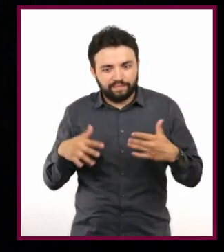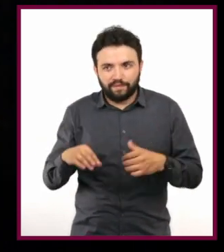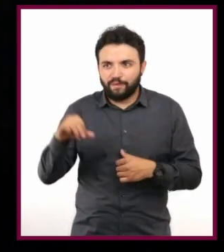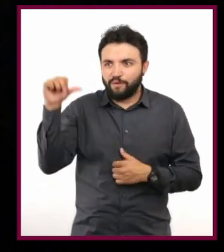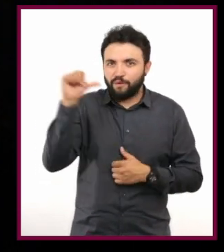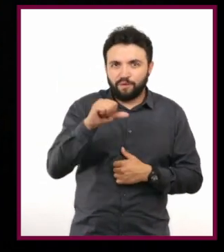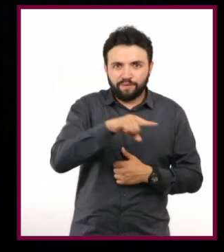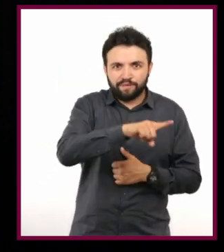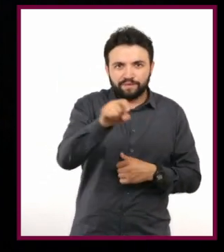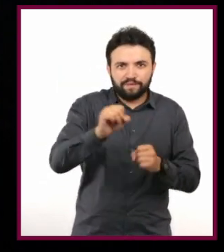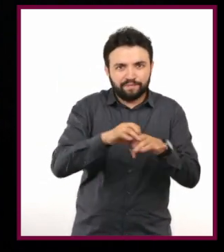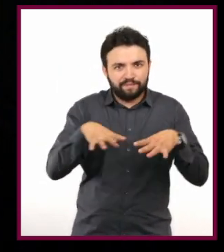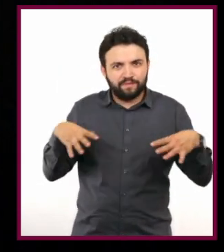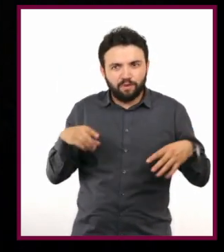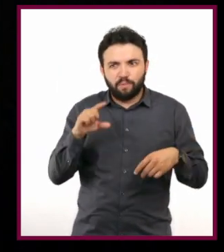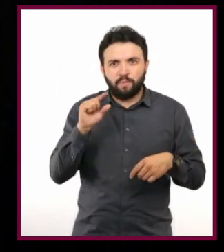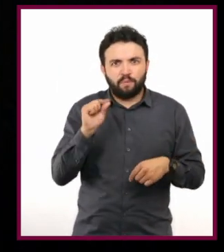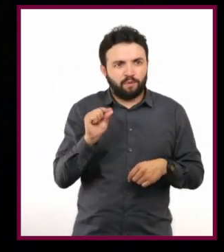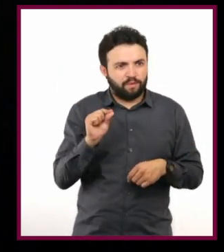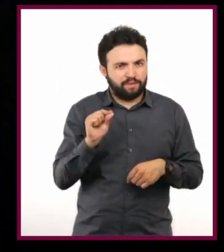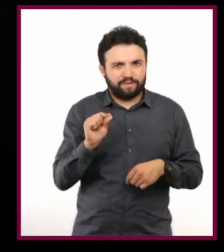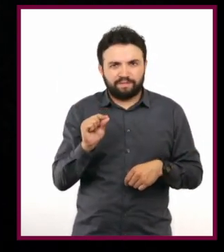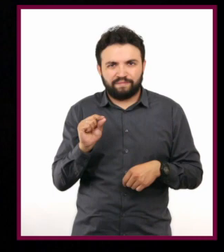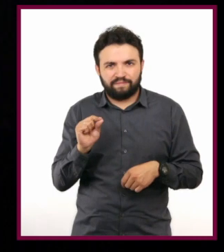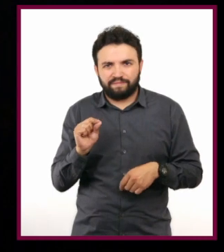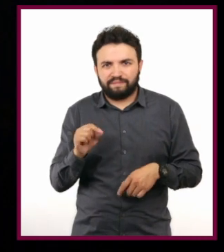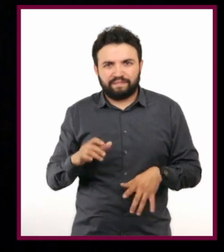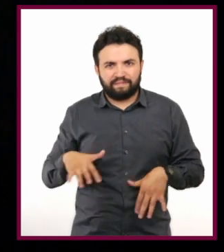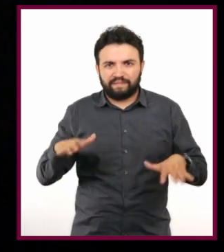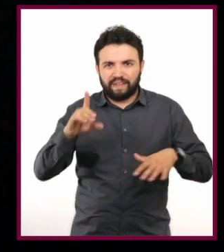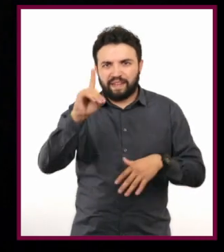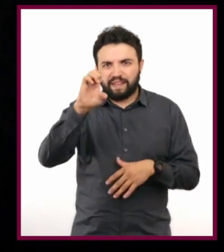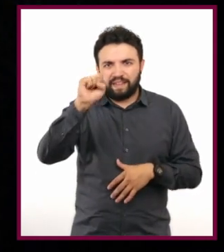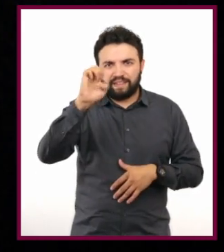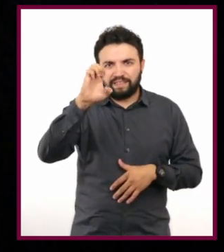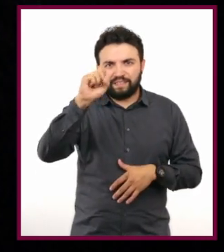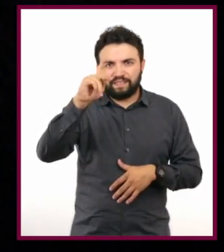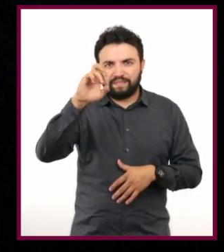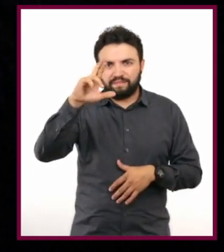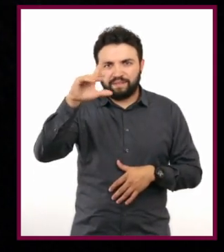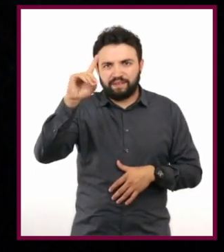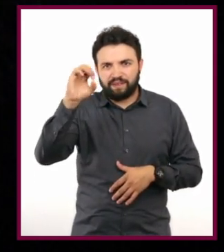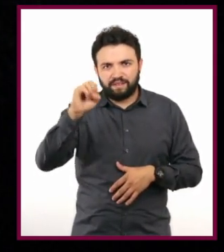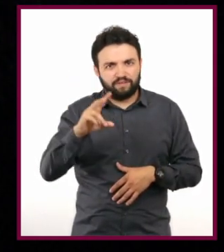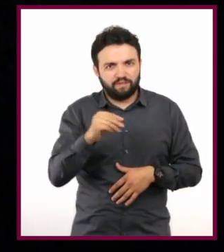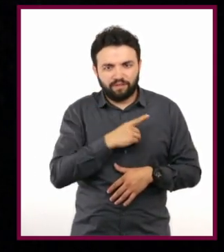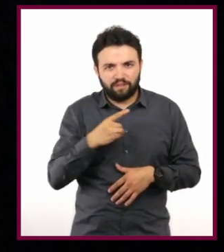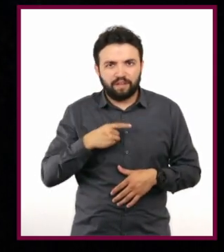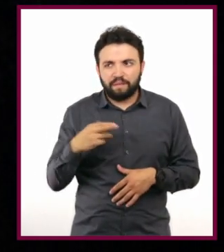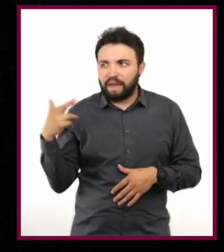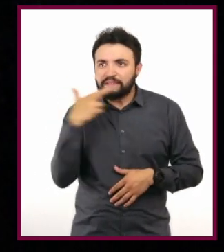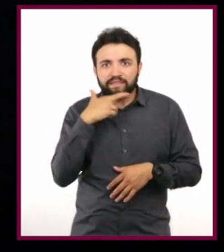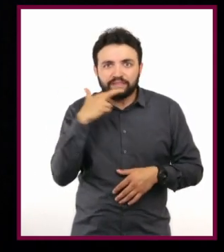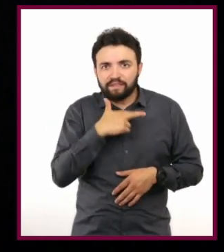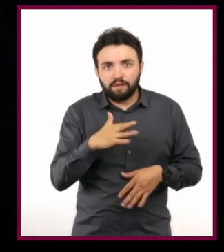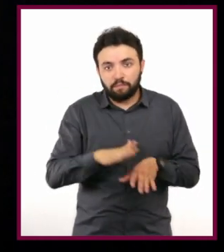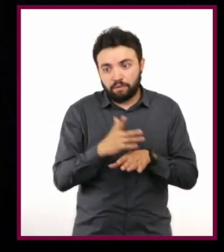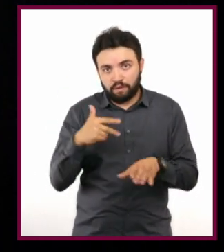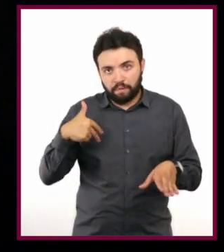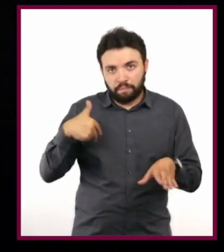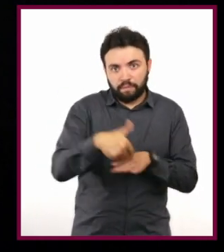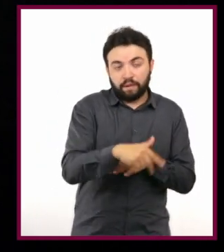¡Híjole! Hoy mi público está un poco desesperado. Recuerden que quien anda deprisa, tropieza.